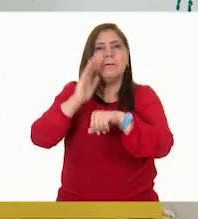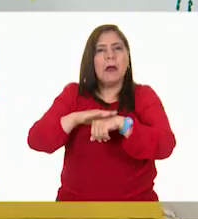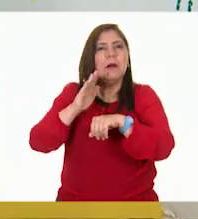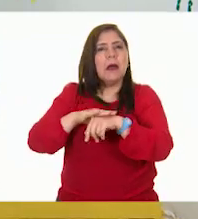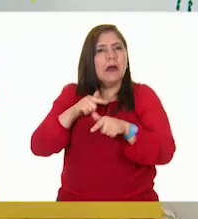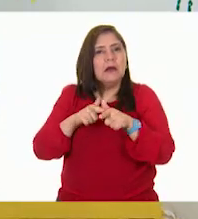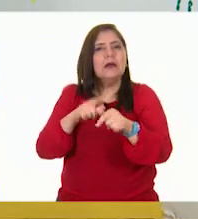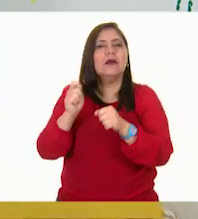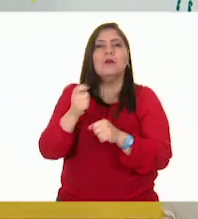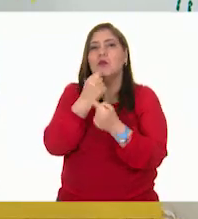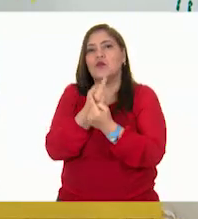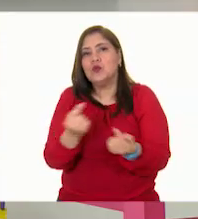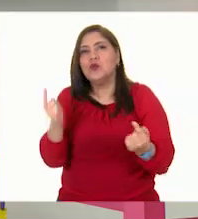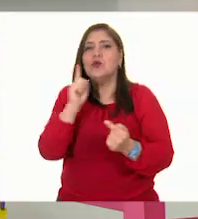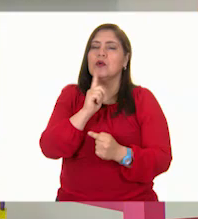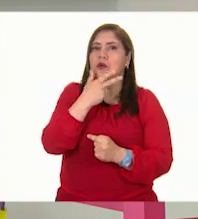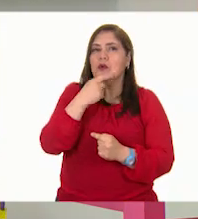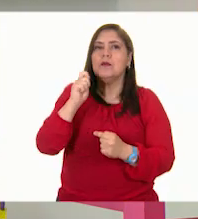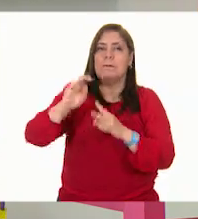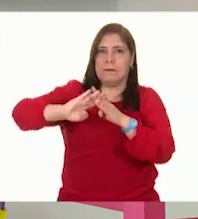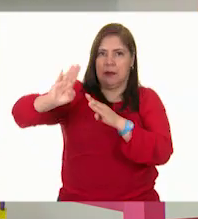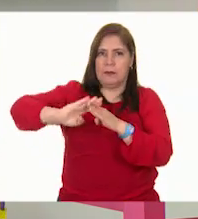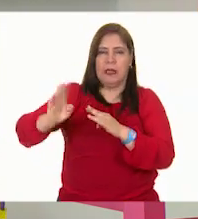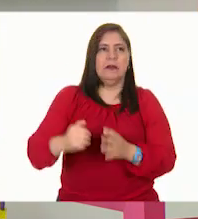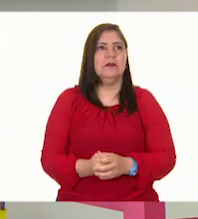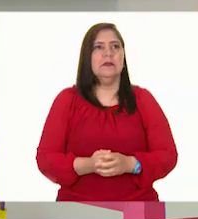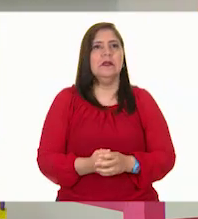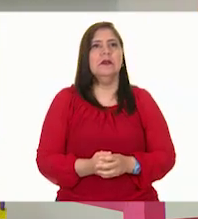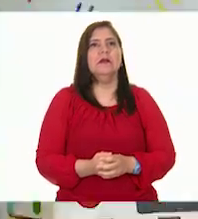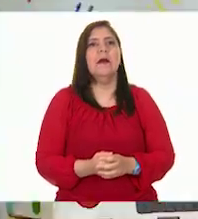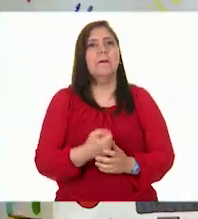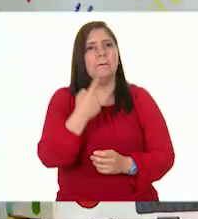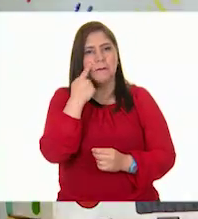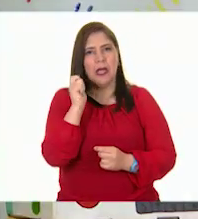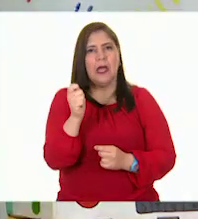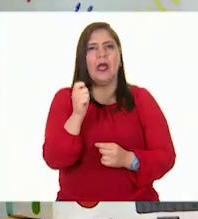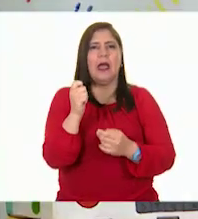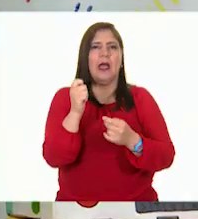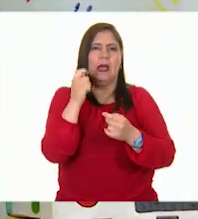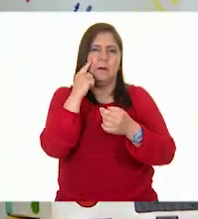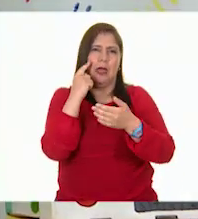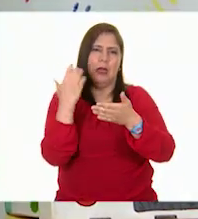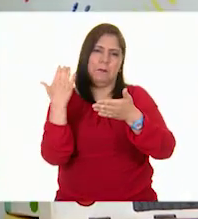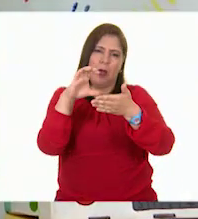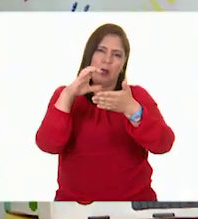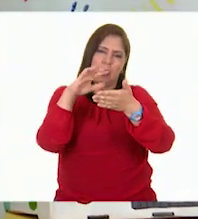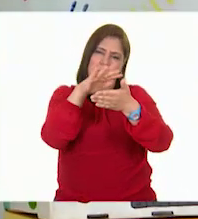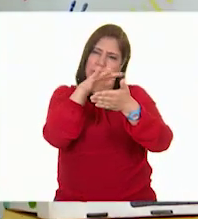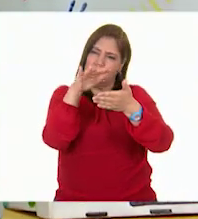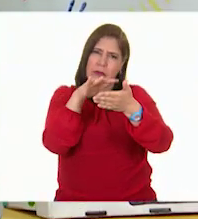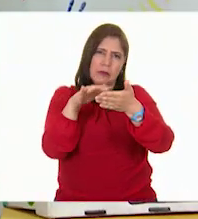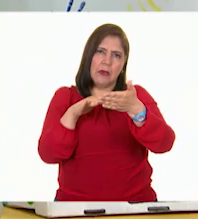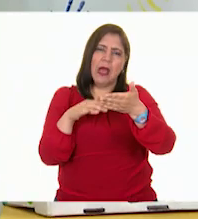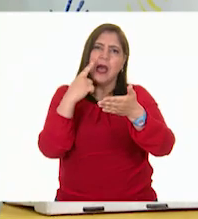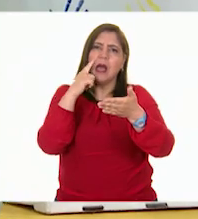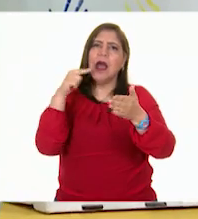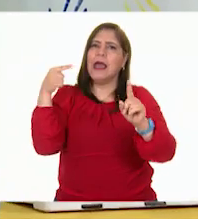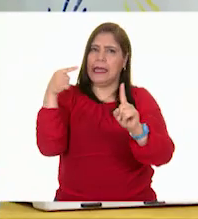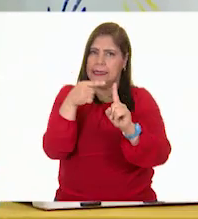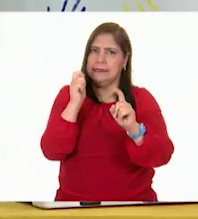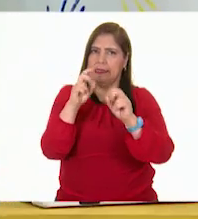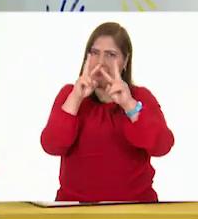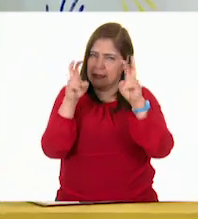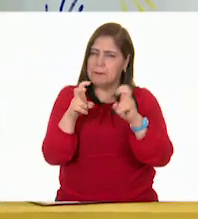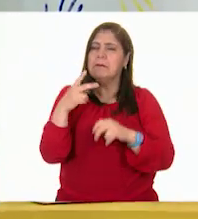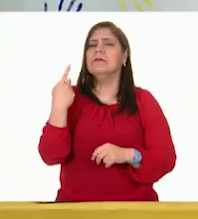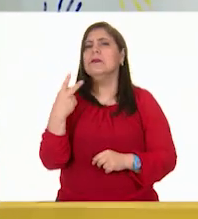los niños migrantes, ¿verdad? Vamos a leer un pequeño texto sobre este tema, pero en esta